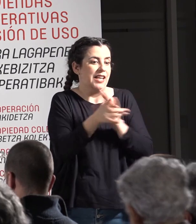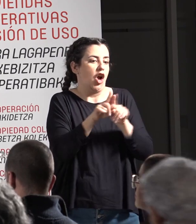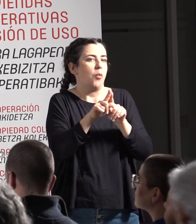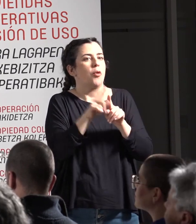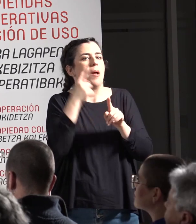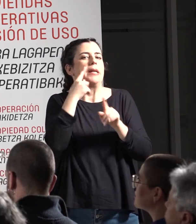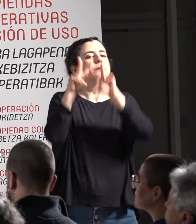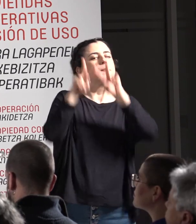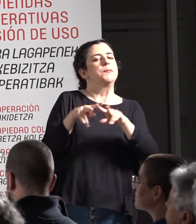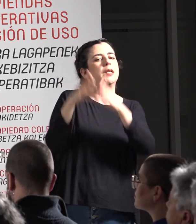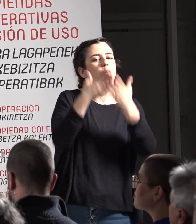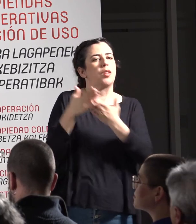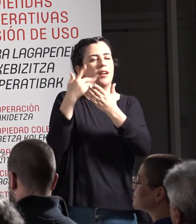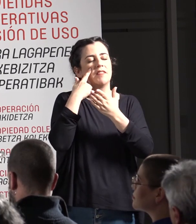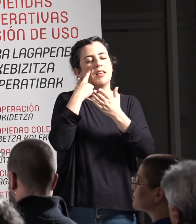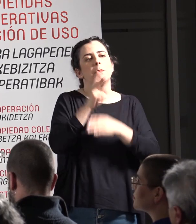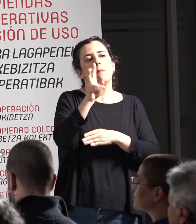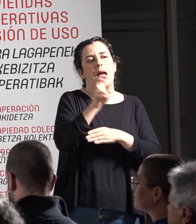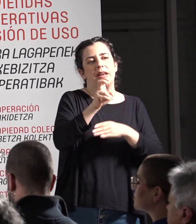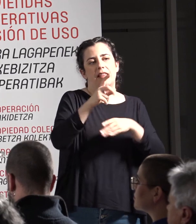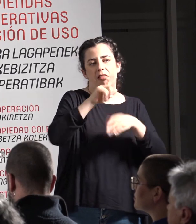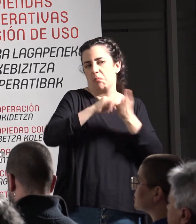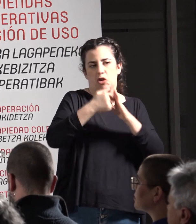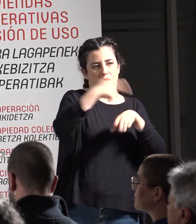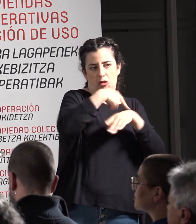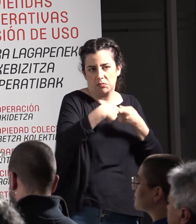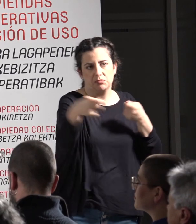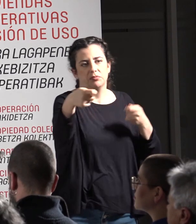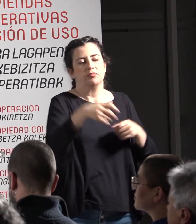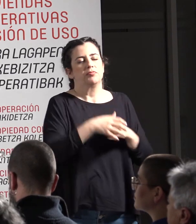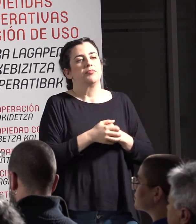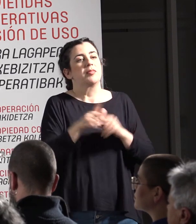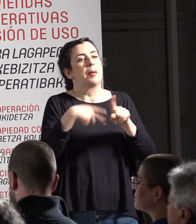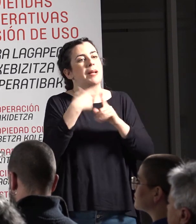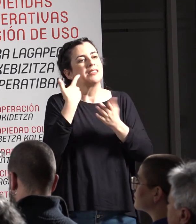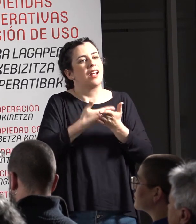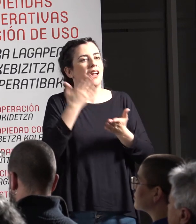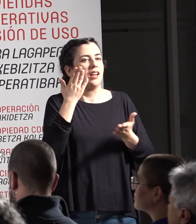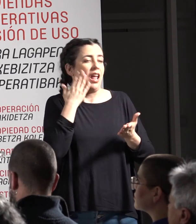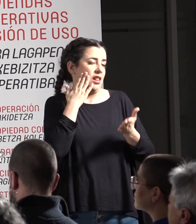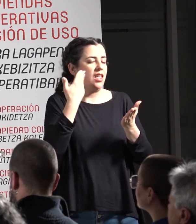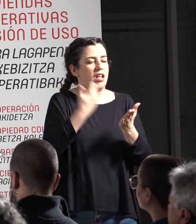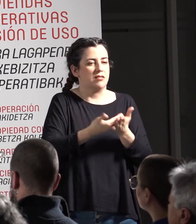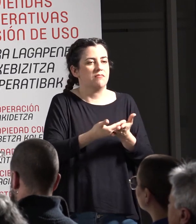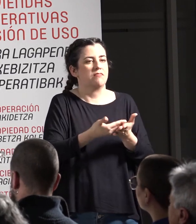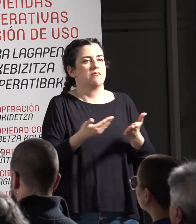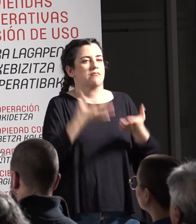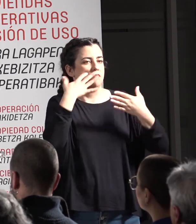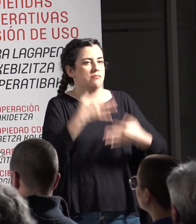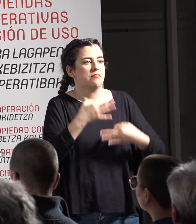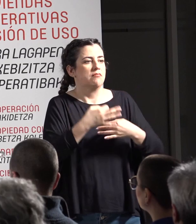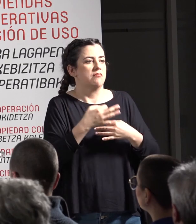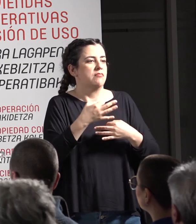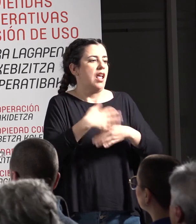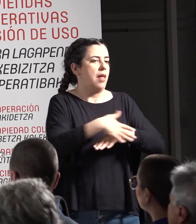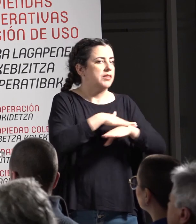en sí. Importante, las garantías de las que hablábamos, tanto de entidades, de administraciones como de